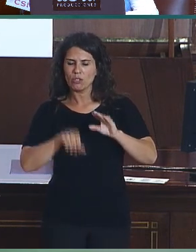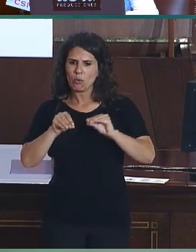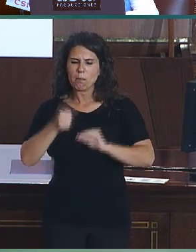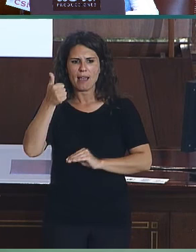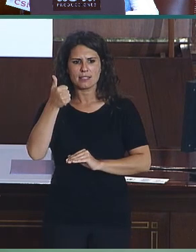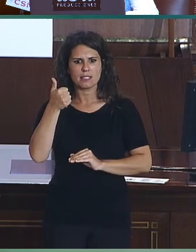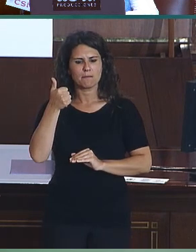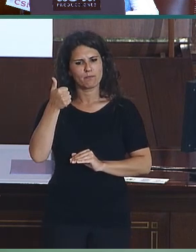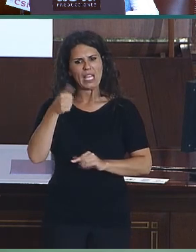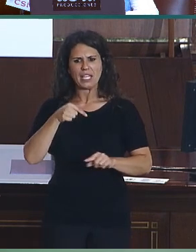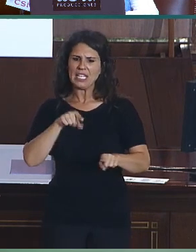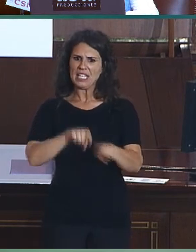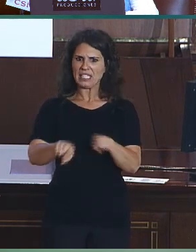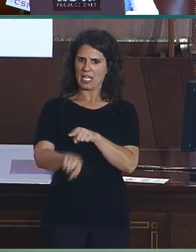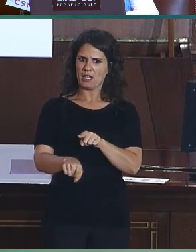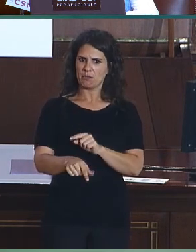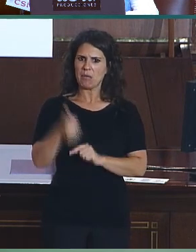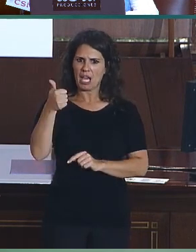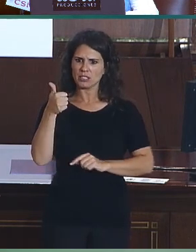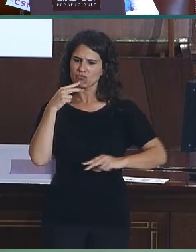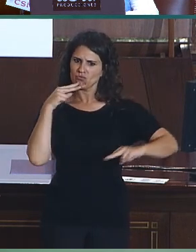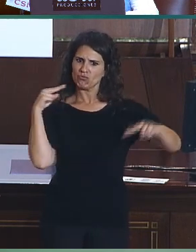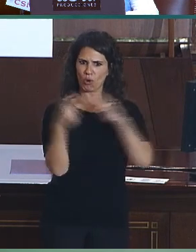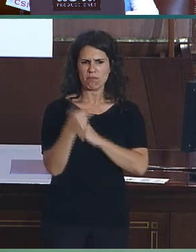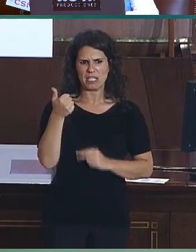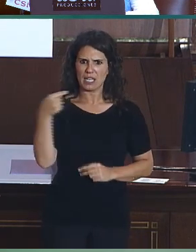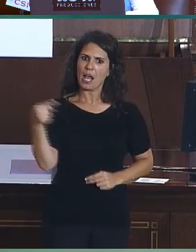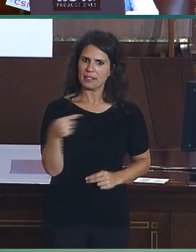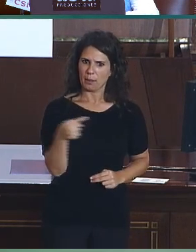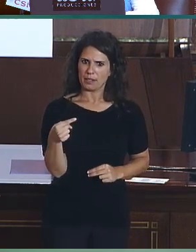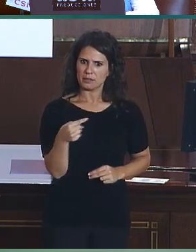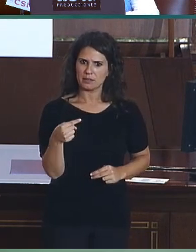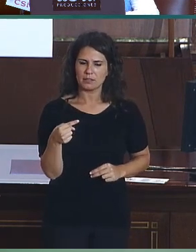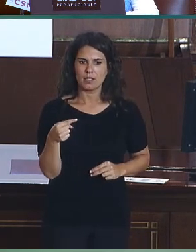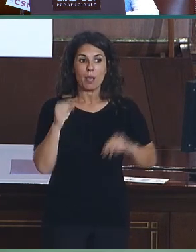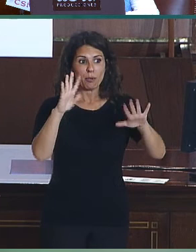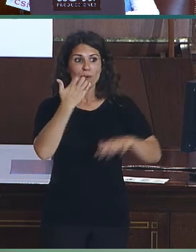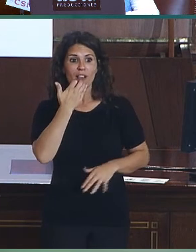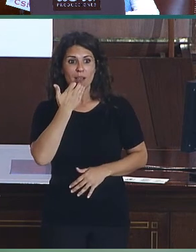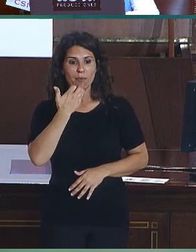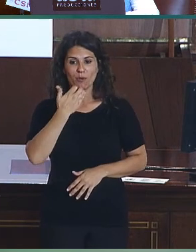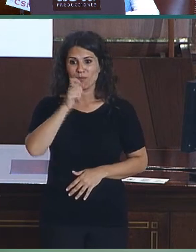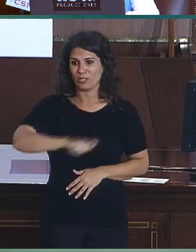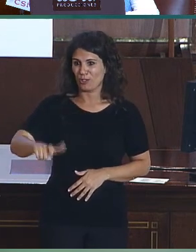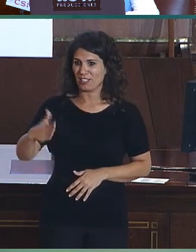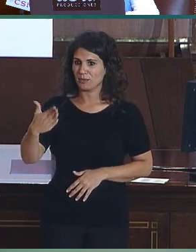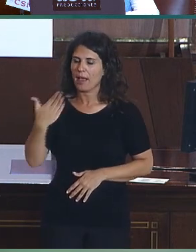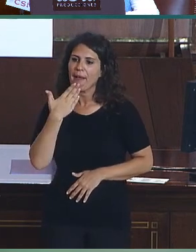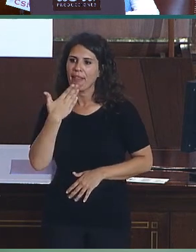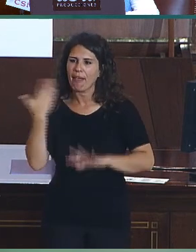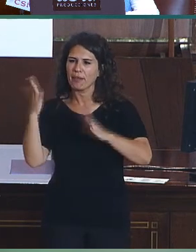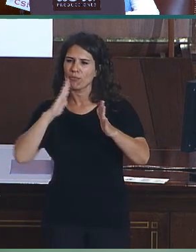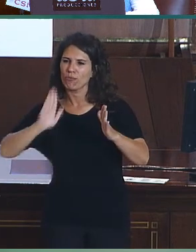sobre esto, dan respuestas en conjunto más negativas. En cambio, las personas de grupos de edades